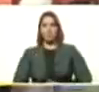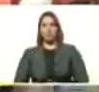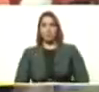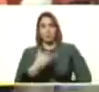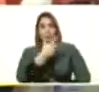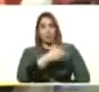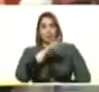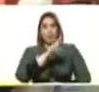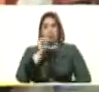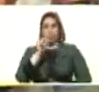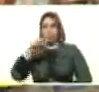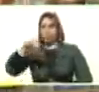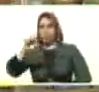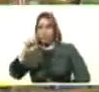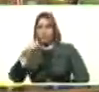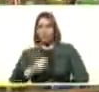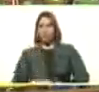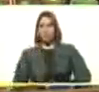3R.